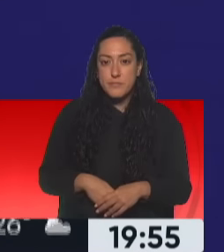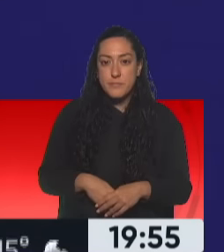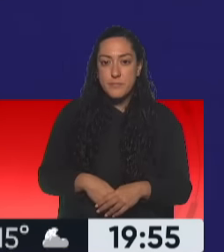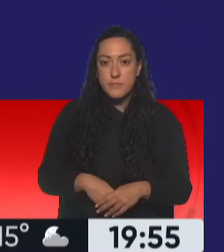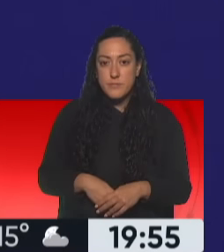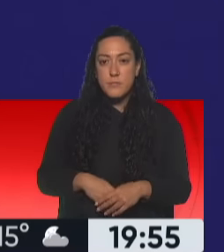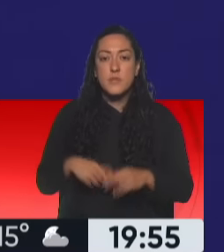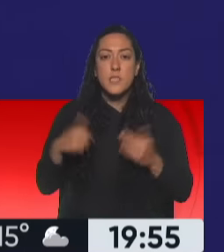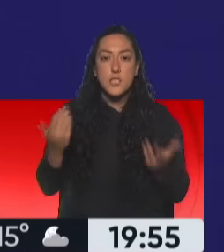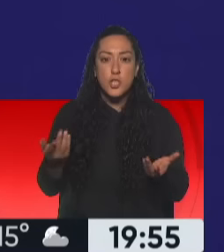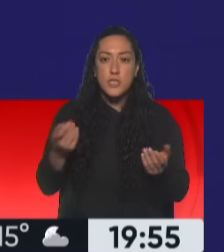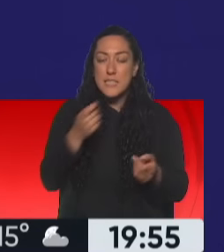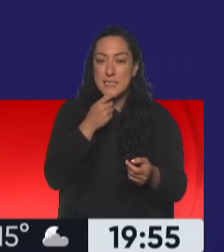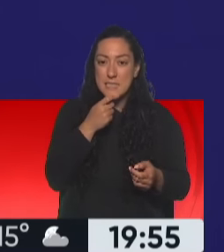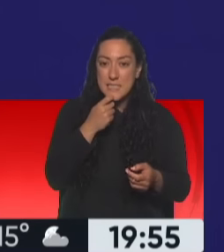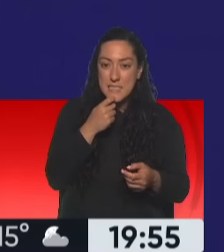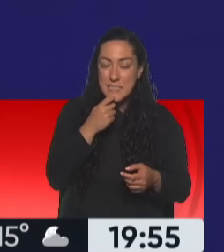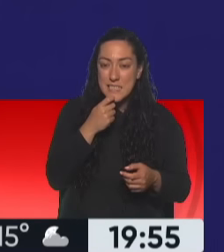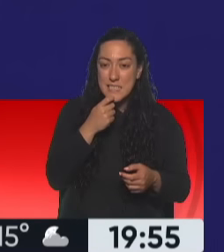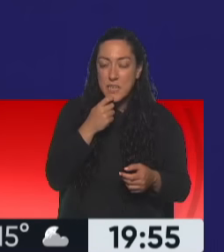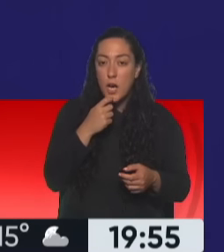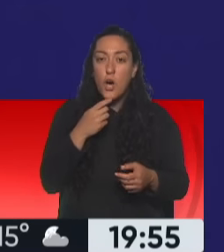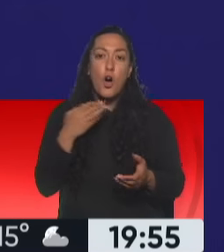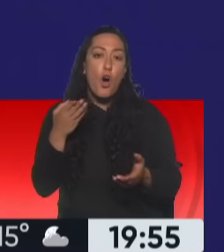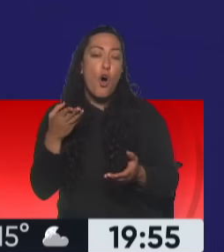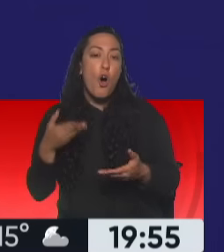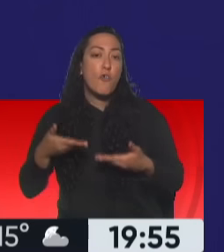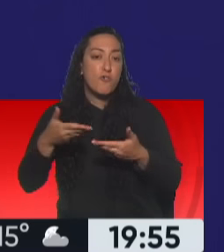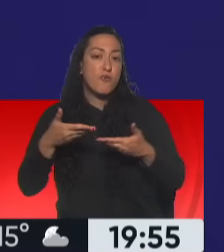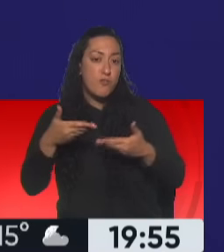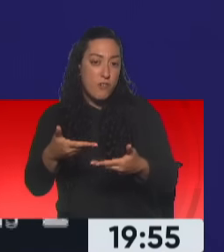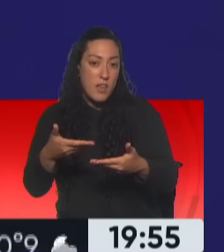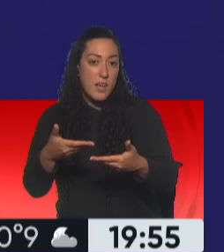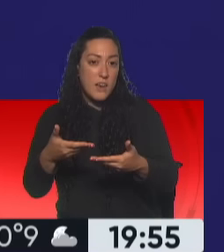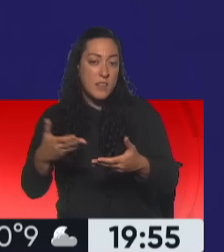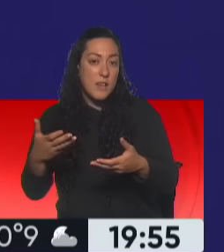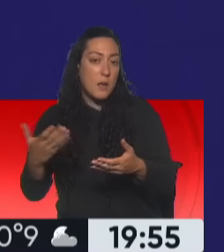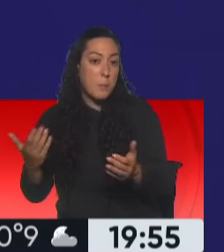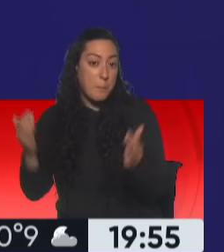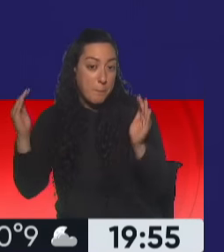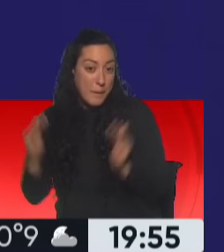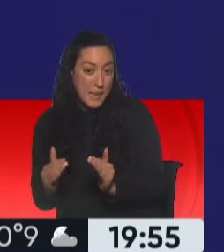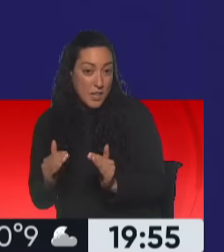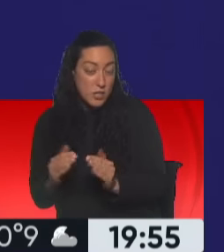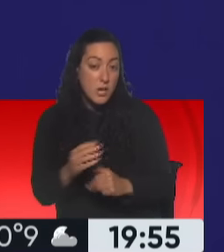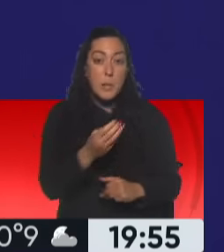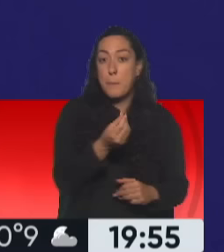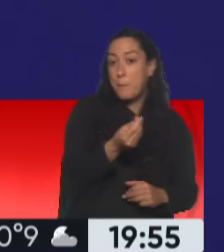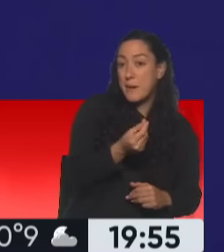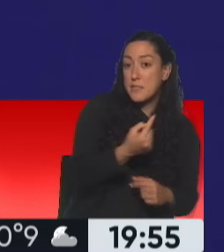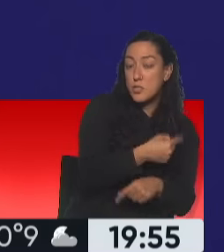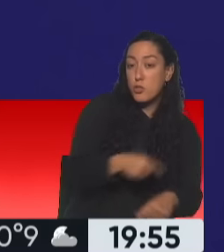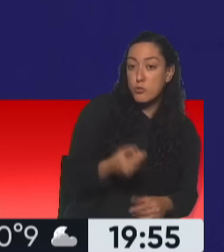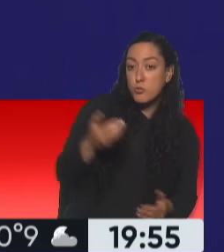¿Qué creen que va a pasar si tengo una contracción de oferta en el sector de los no transables? Va a subir el precio de los no